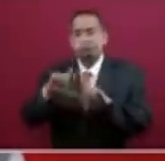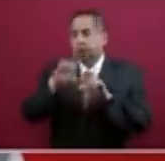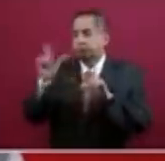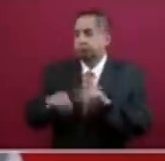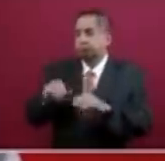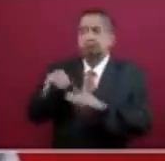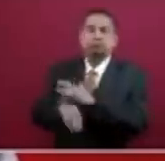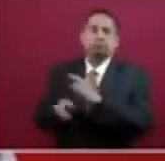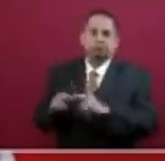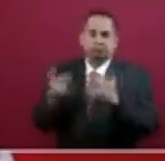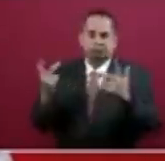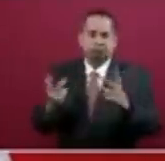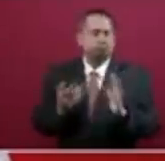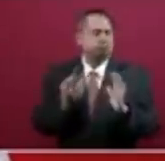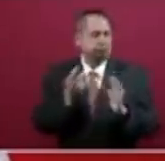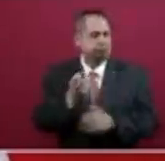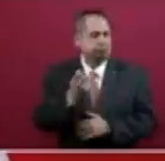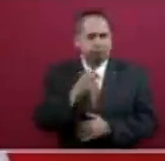esta es una recomendación